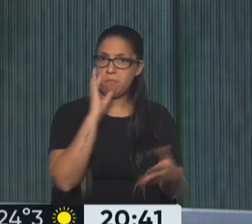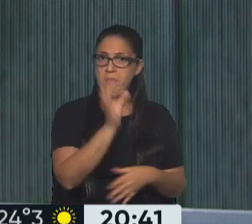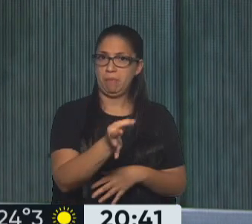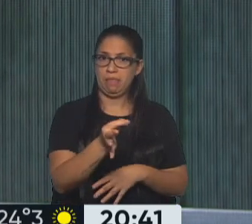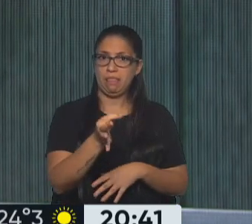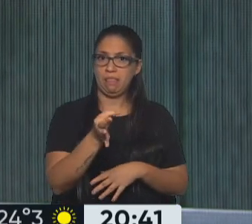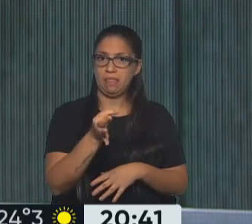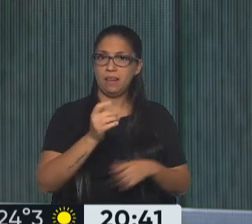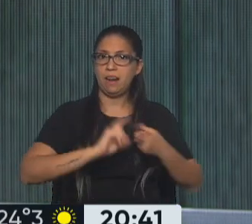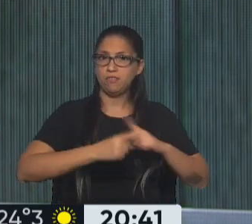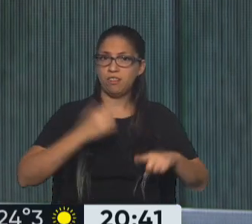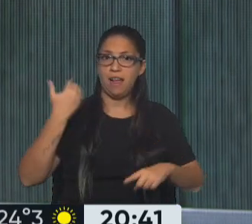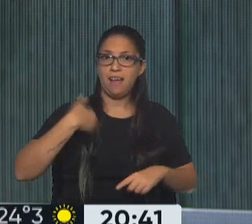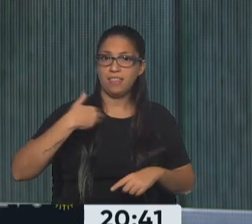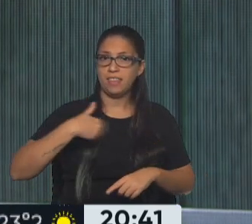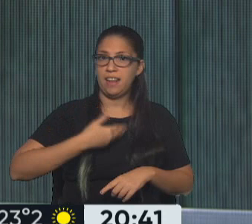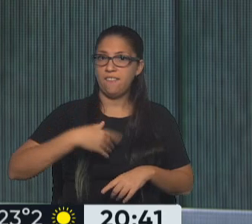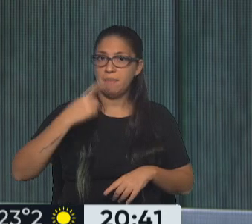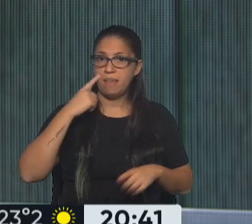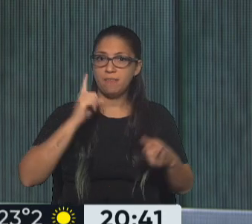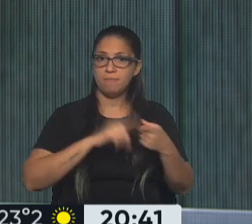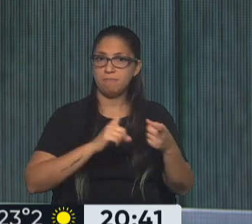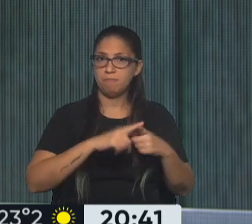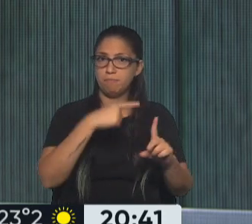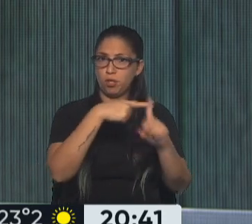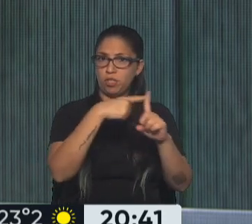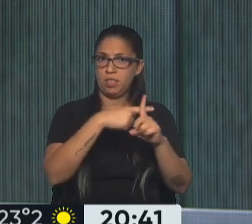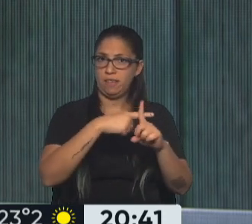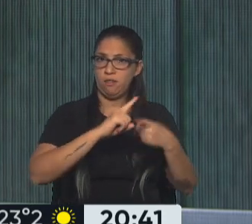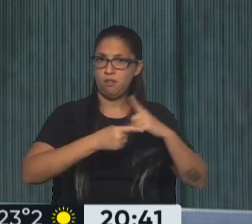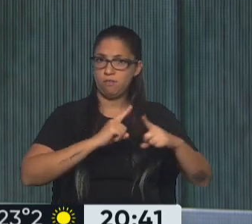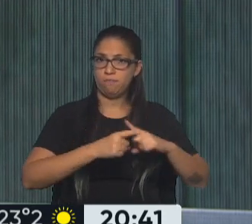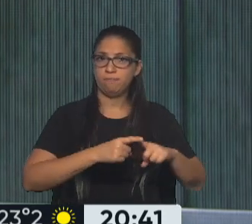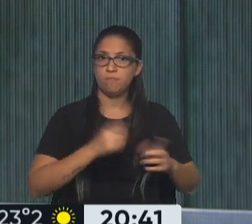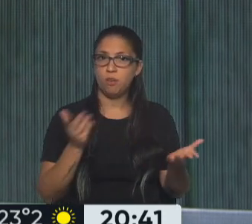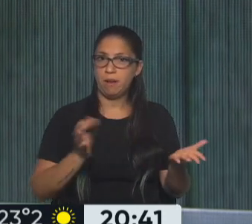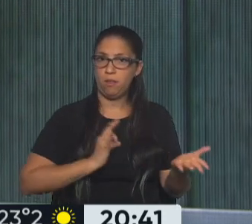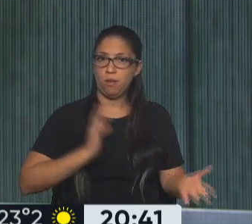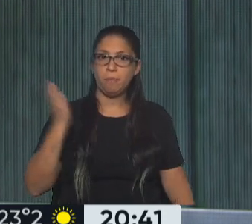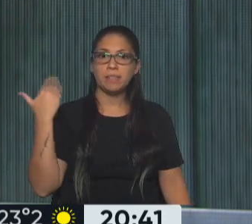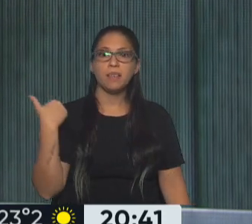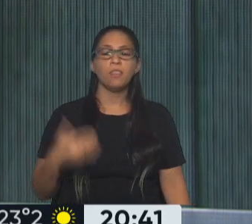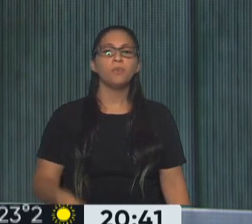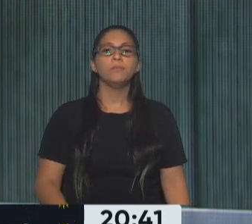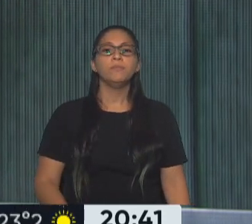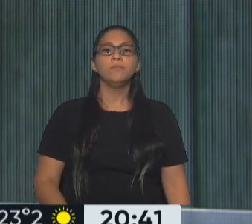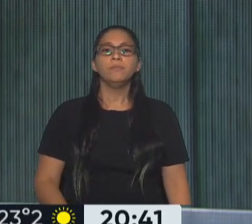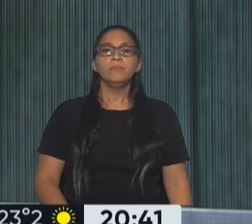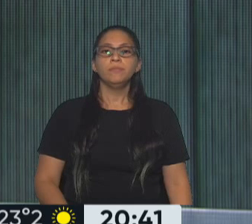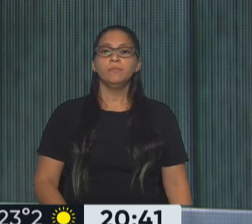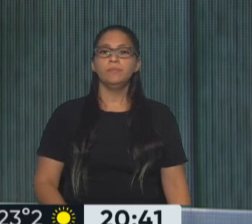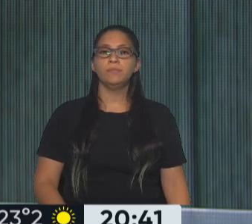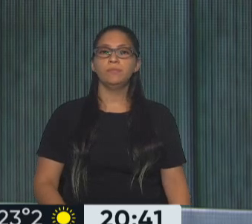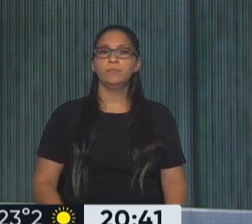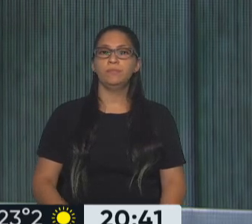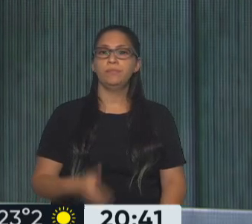en las relaciones entre la Argentina y el fondo respecto a lo que veíamos el año pasado, un gobierno que no había cumplido con lo que